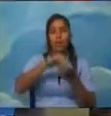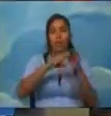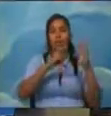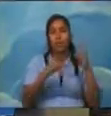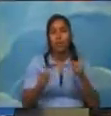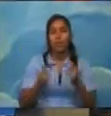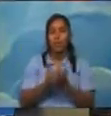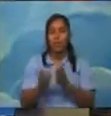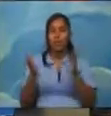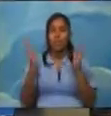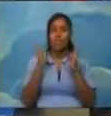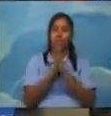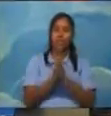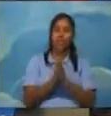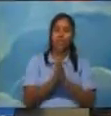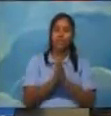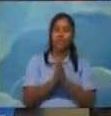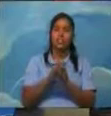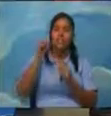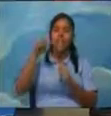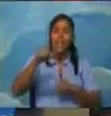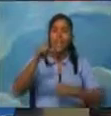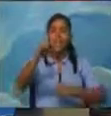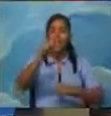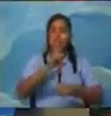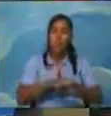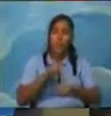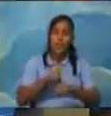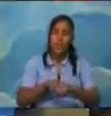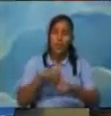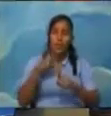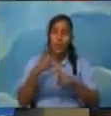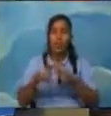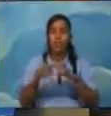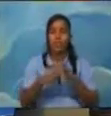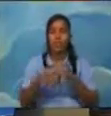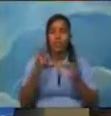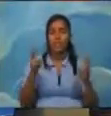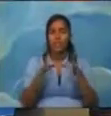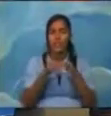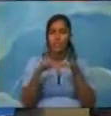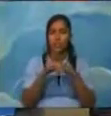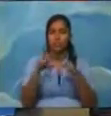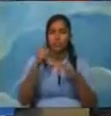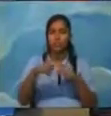santa, Israel. Y en este momento, cualquiera que conozca algún